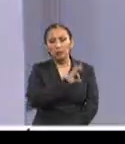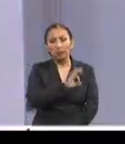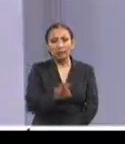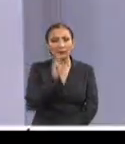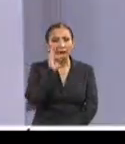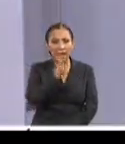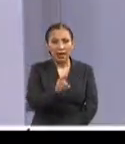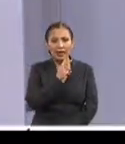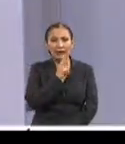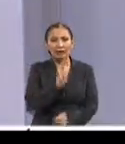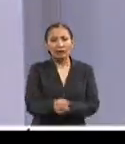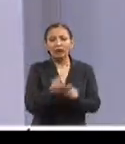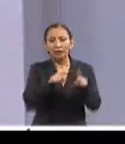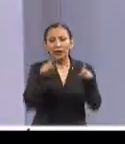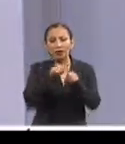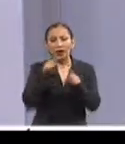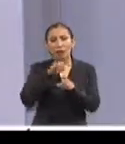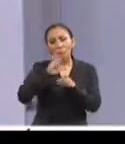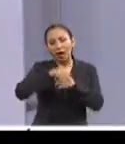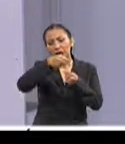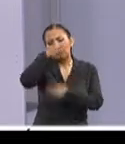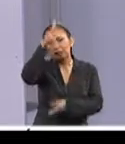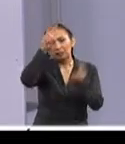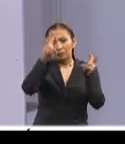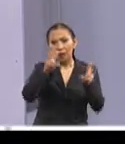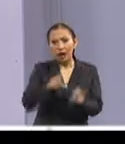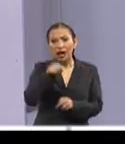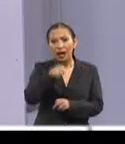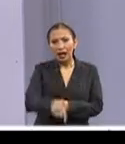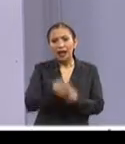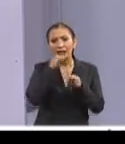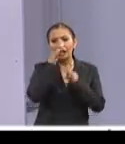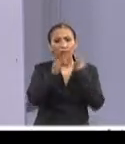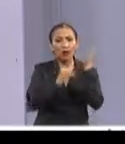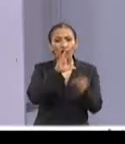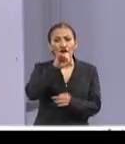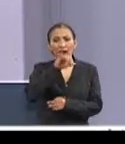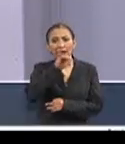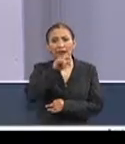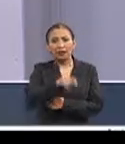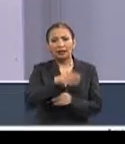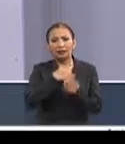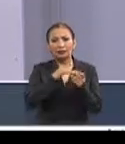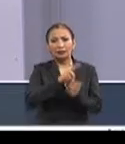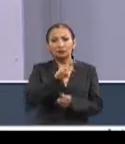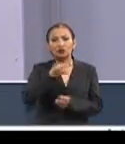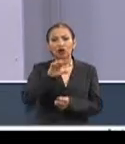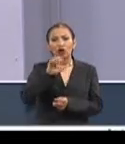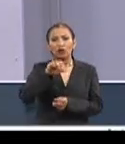encontrar este texto y muchos otros más de los que se generan en la agencia informativa CONACYT en la página que es